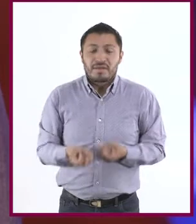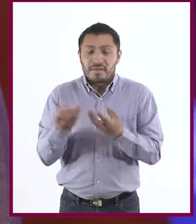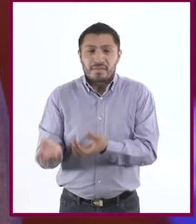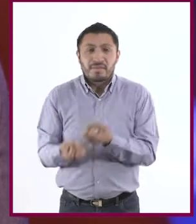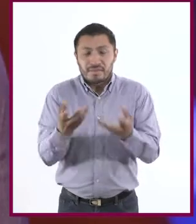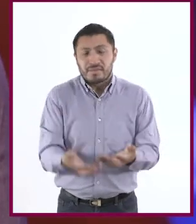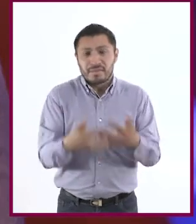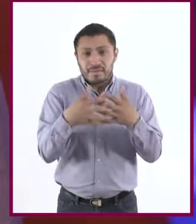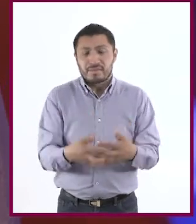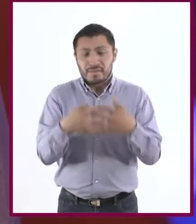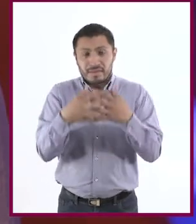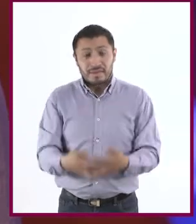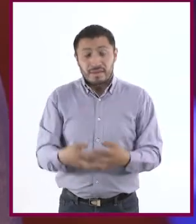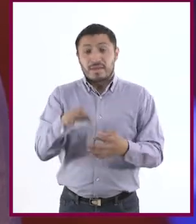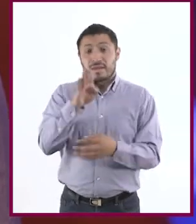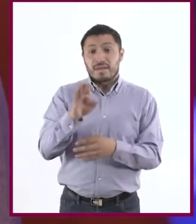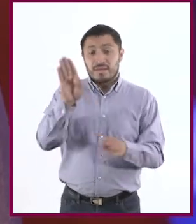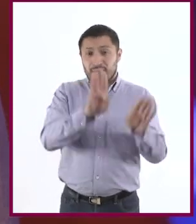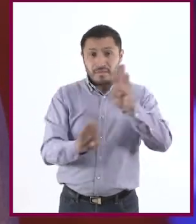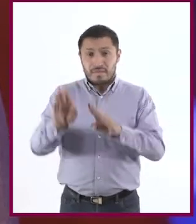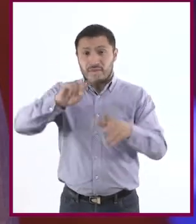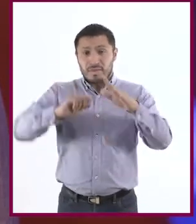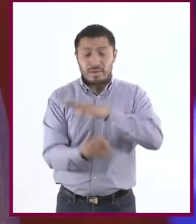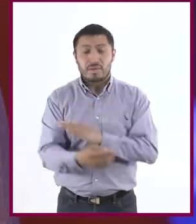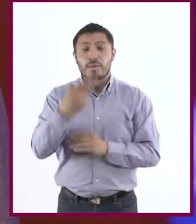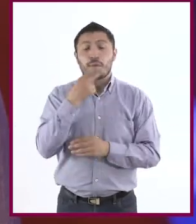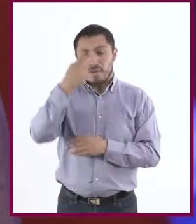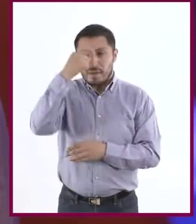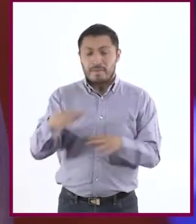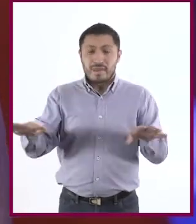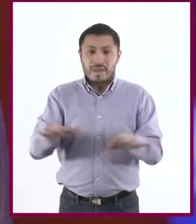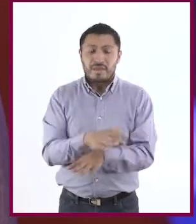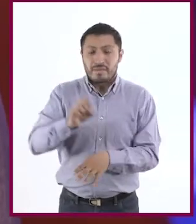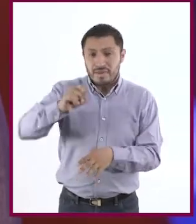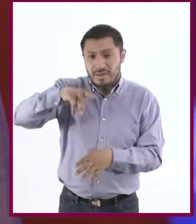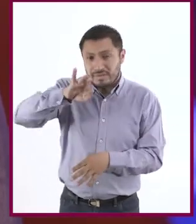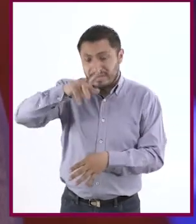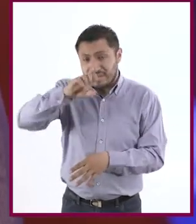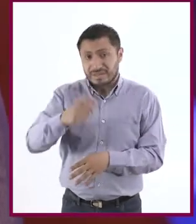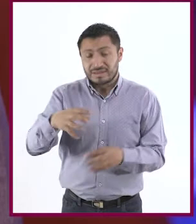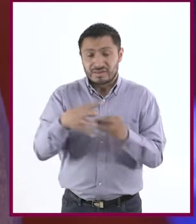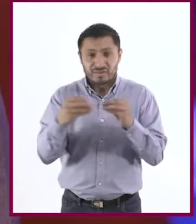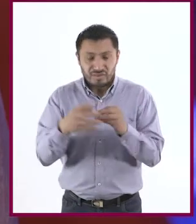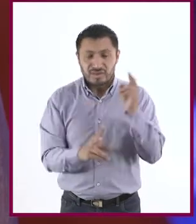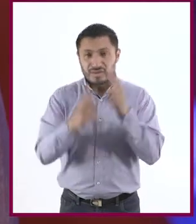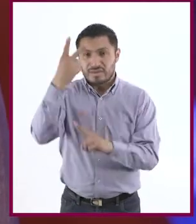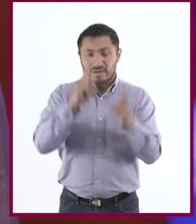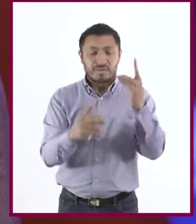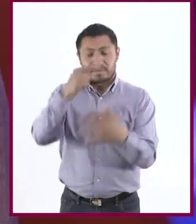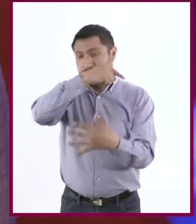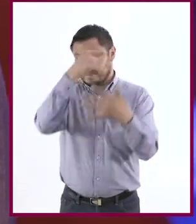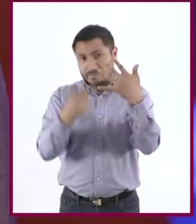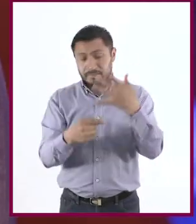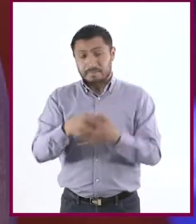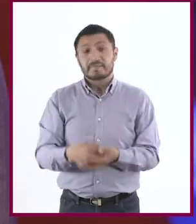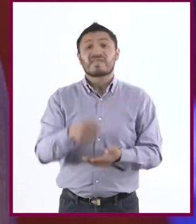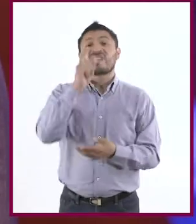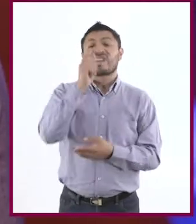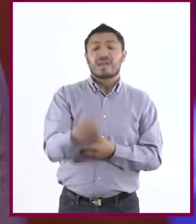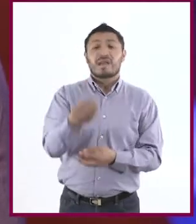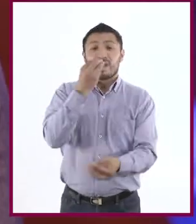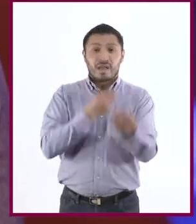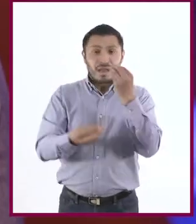procesos industriales, la biotecnología se ha usado para modificar las semillas de una gran cantidad de frutas, verduras y legumbres. Me refiero